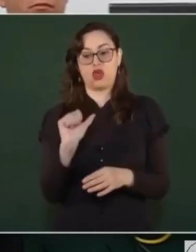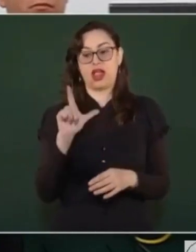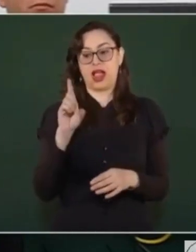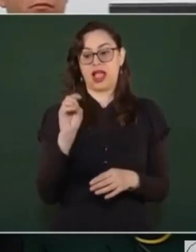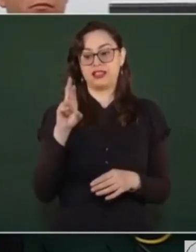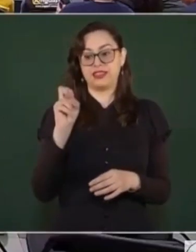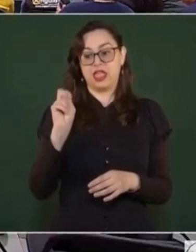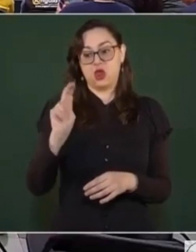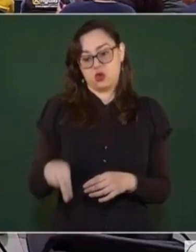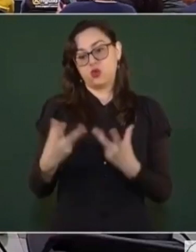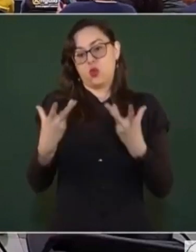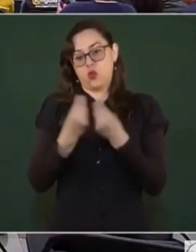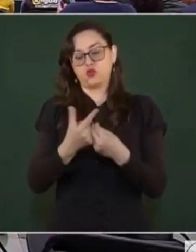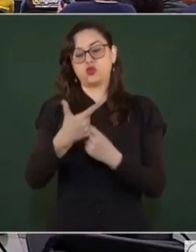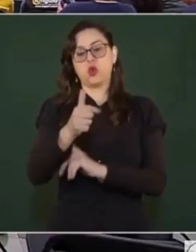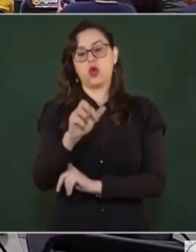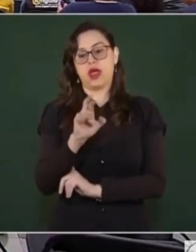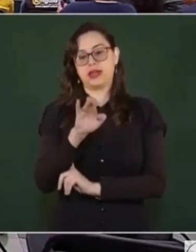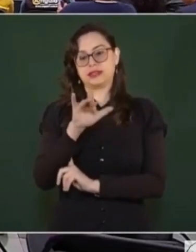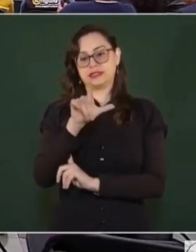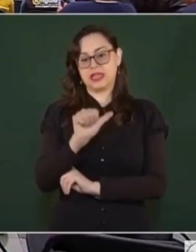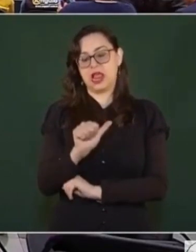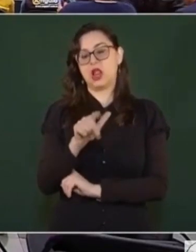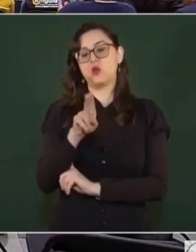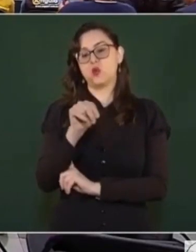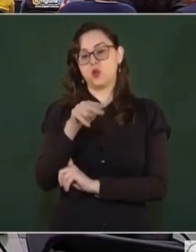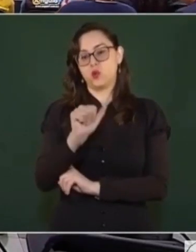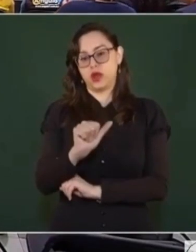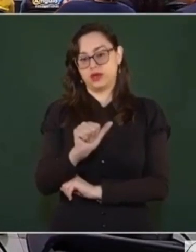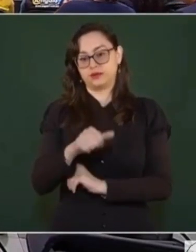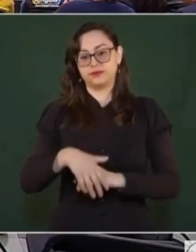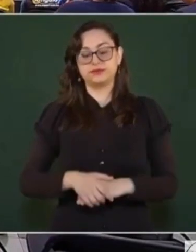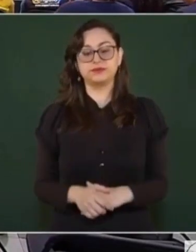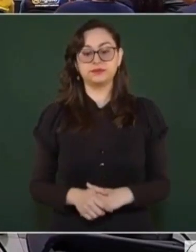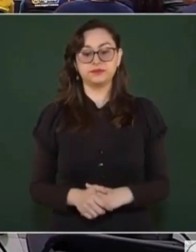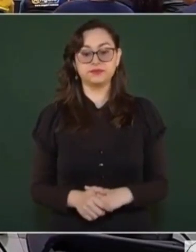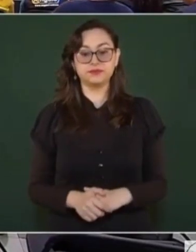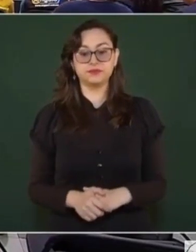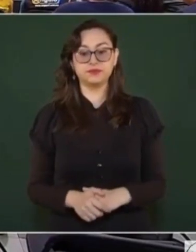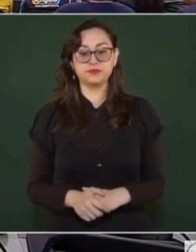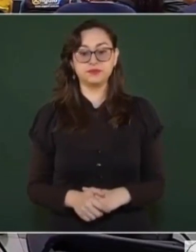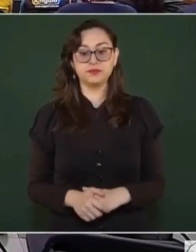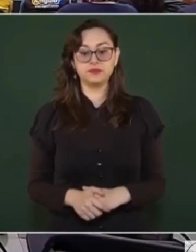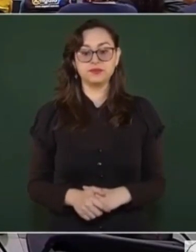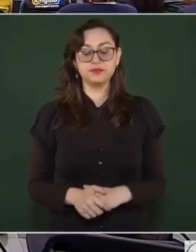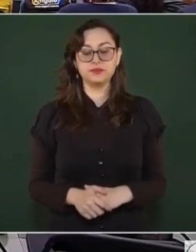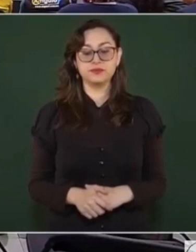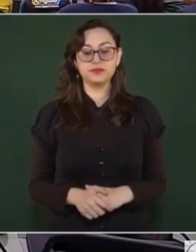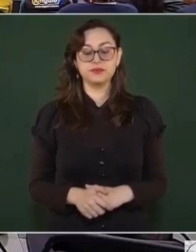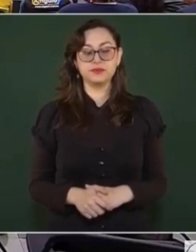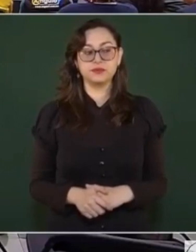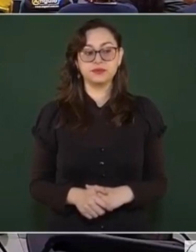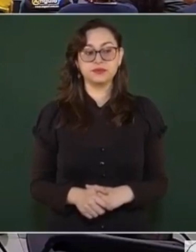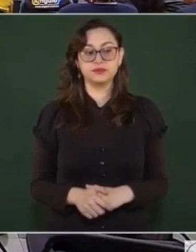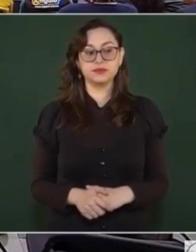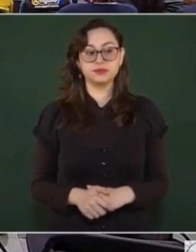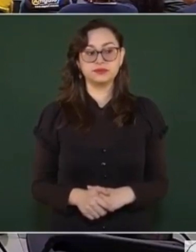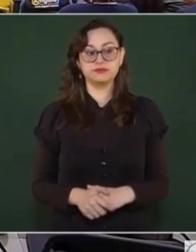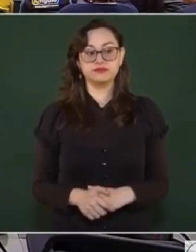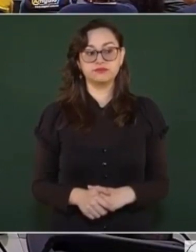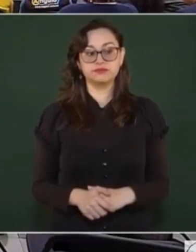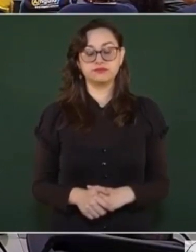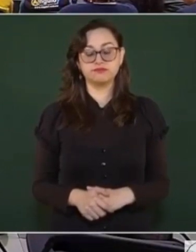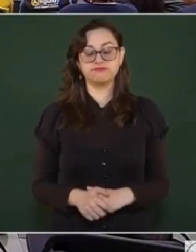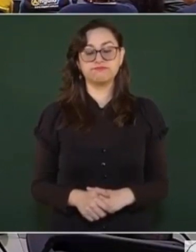Felipe Calderón. Bueno, yo creo que sí hay elementos para